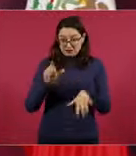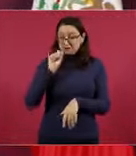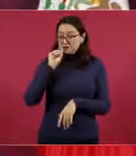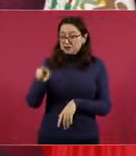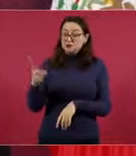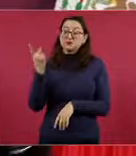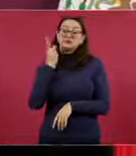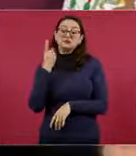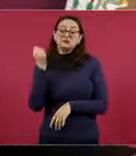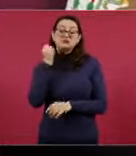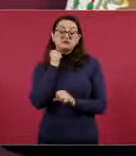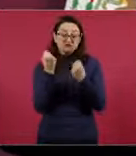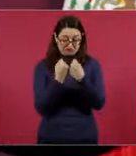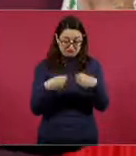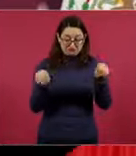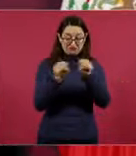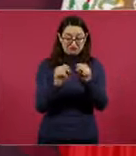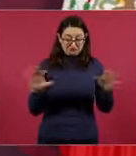de